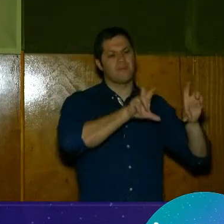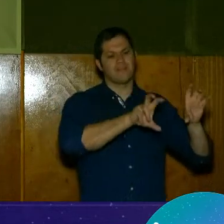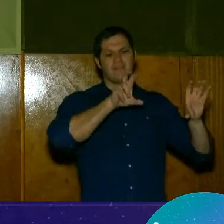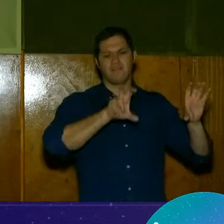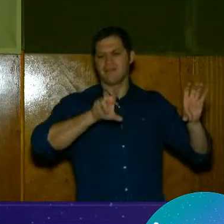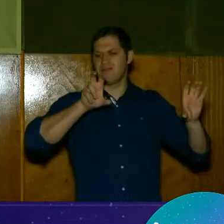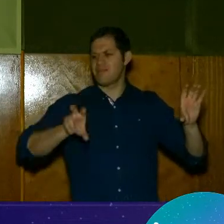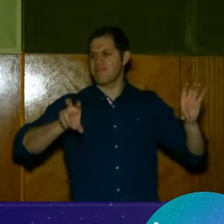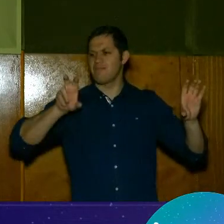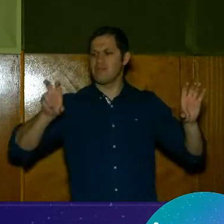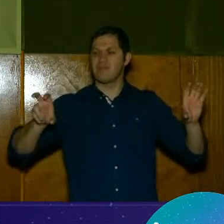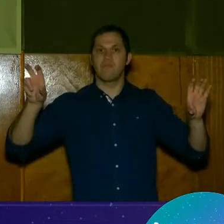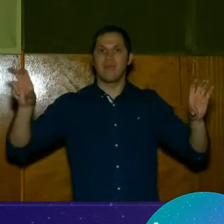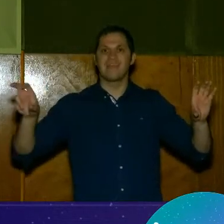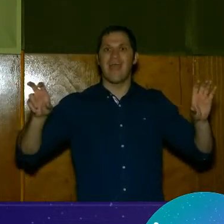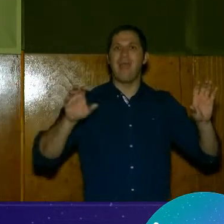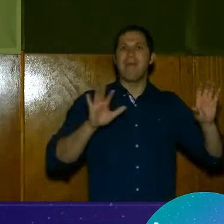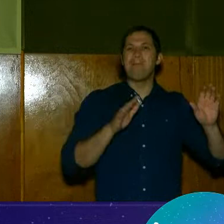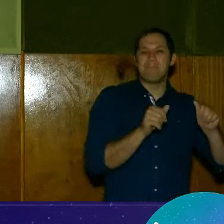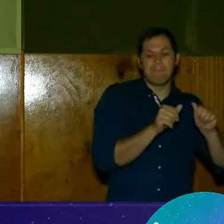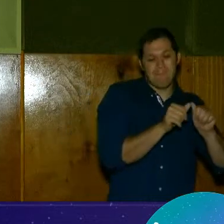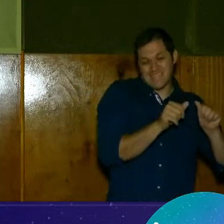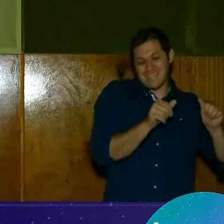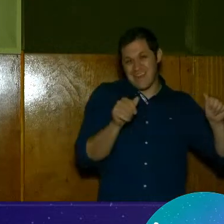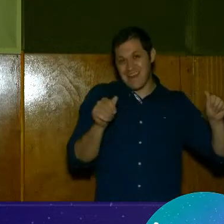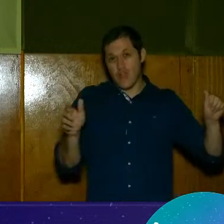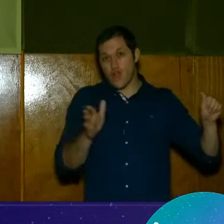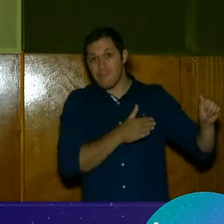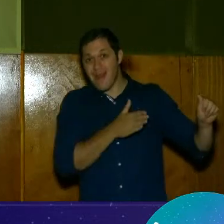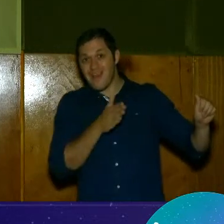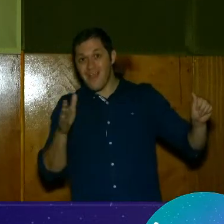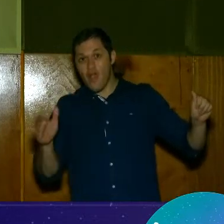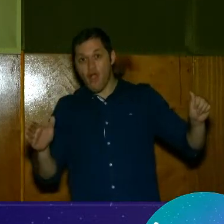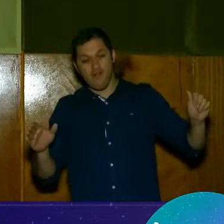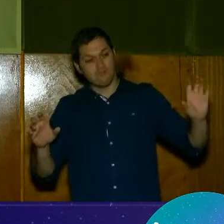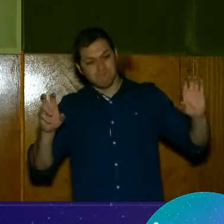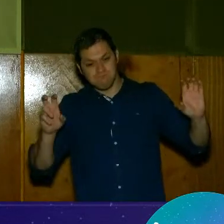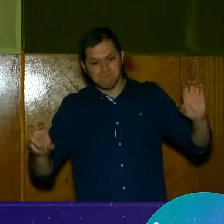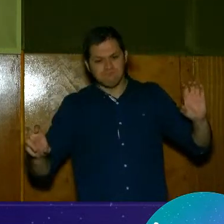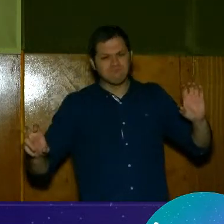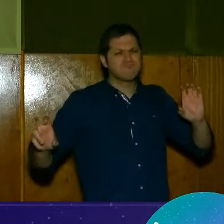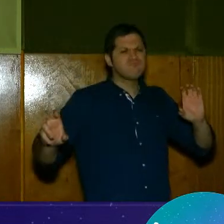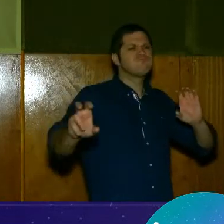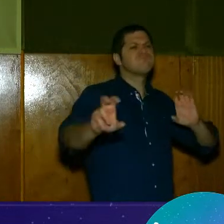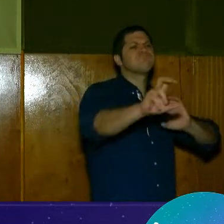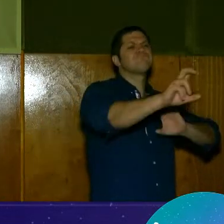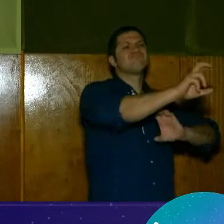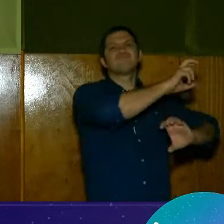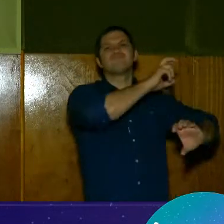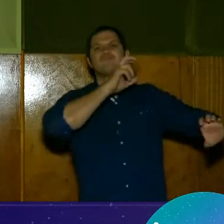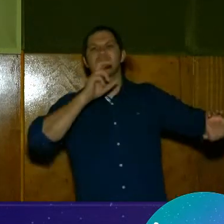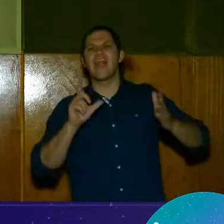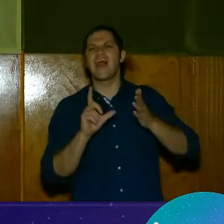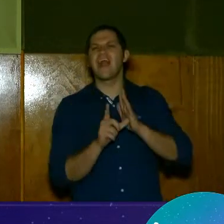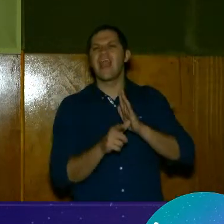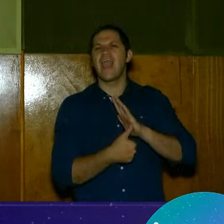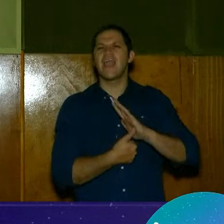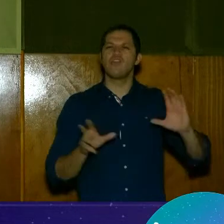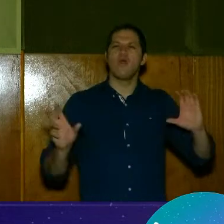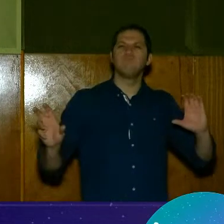cuando nosotros vemos el sistema solar está el sol empiezan a estar los planetas hacia afuera los planetas